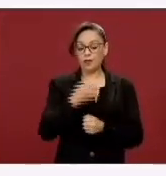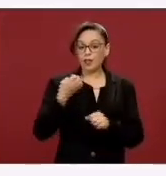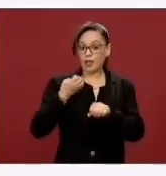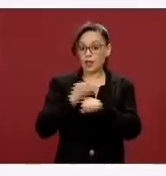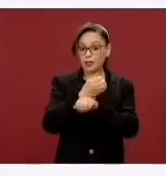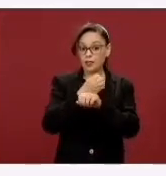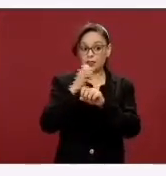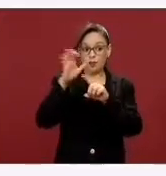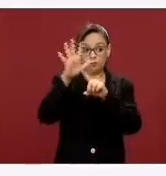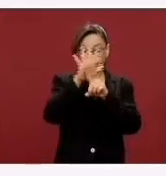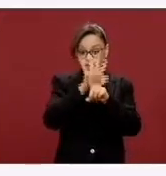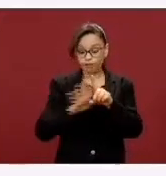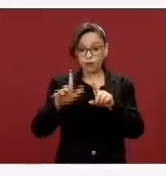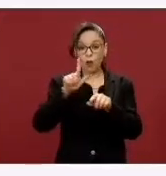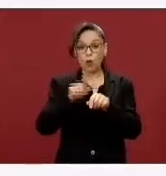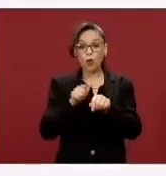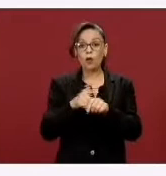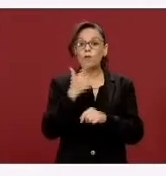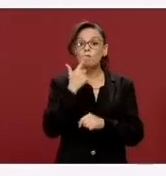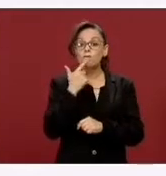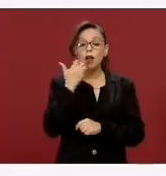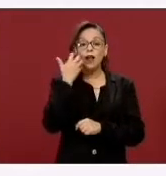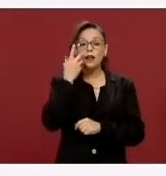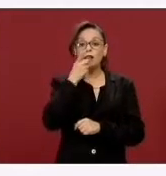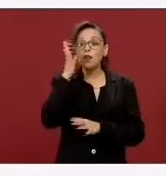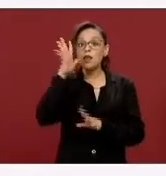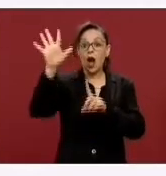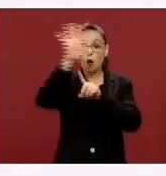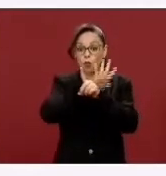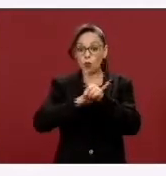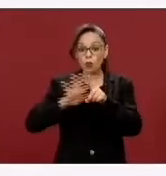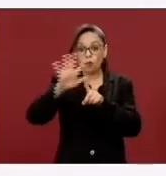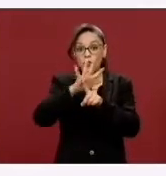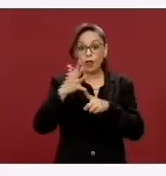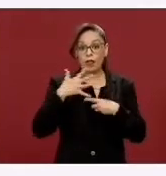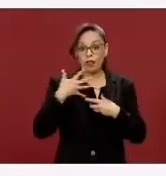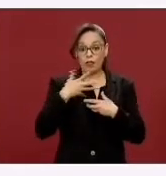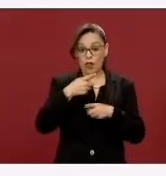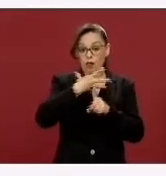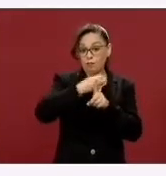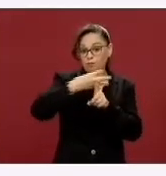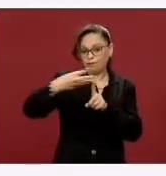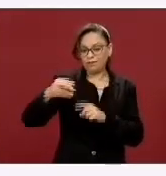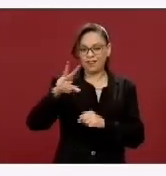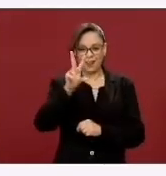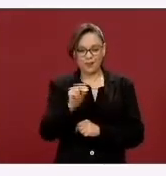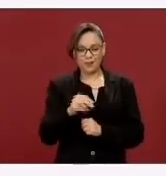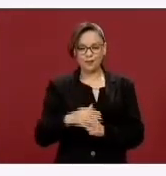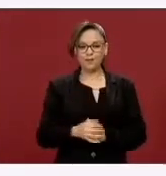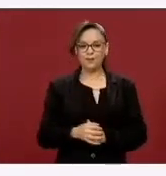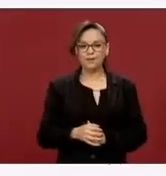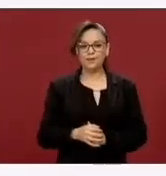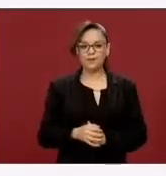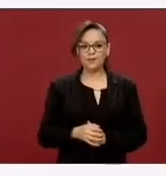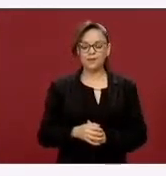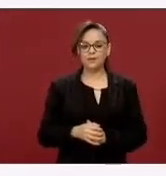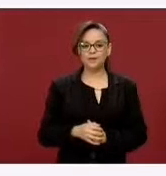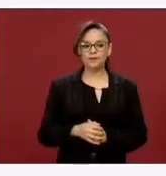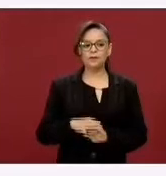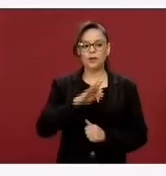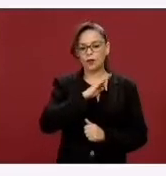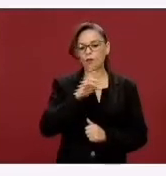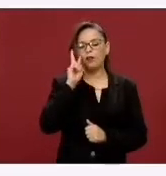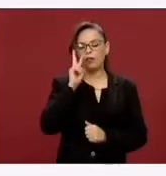en color rojo, no quiere decir que todo el estado tiene la misma intensidad de transmisión. Claramente en estos 3 estados,